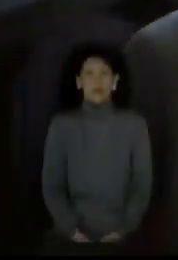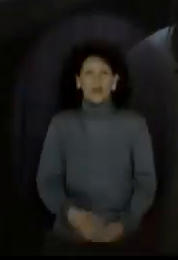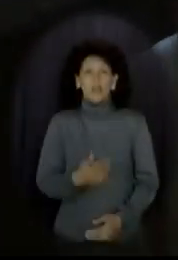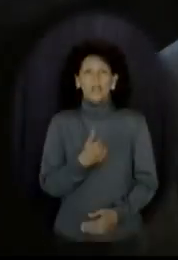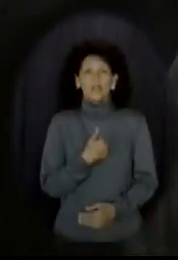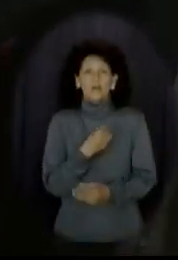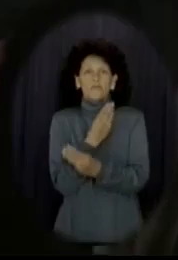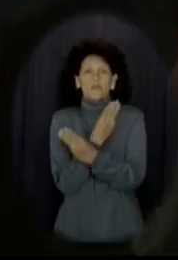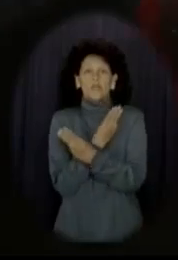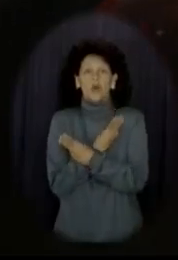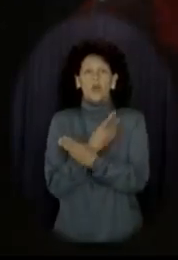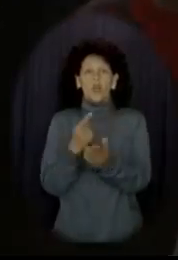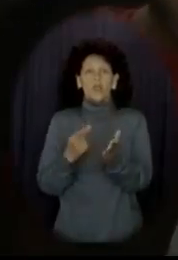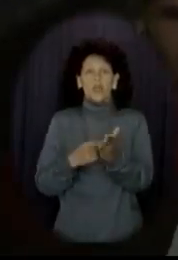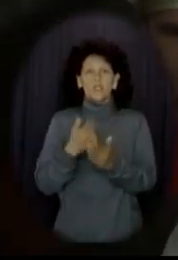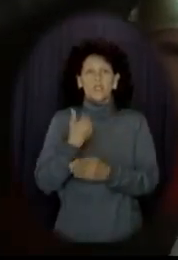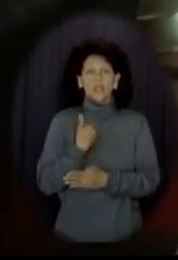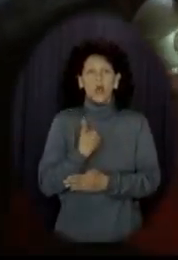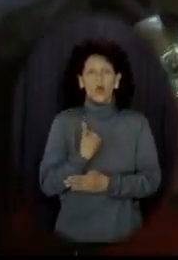¡Atrás!